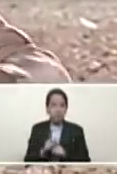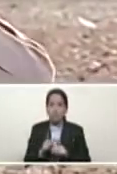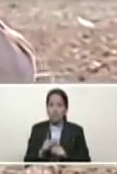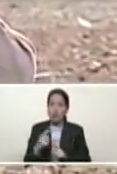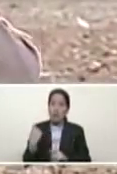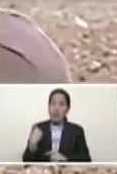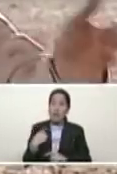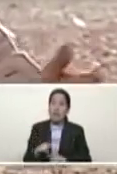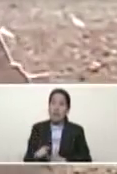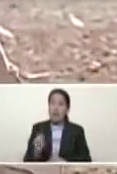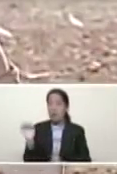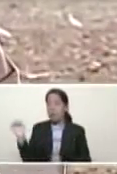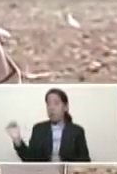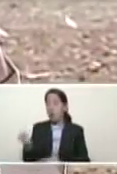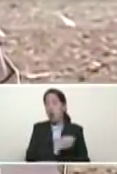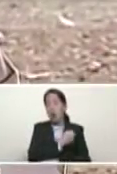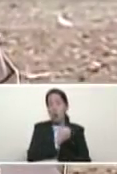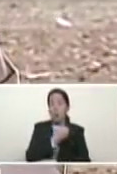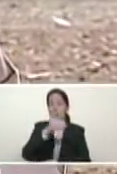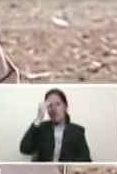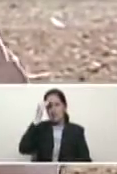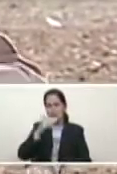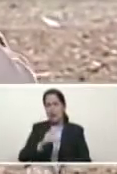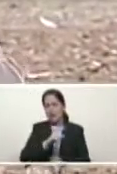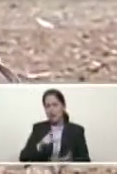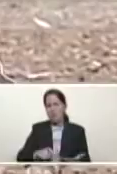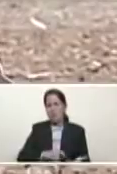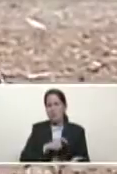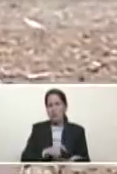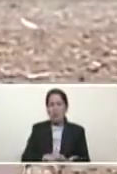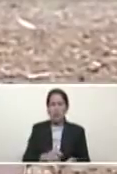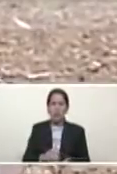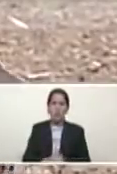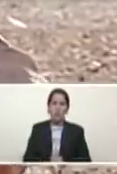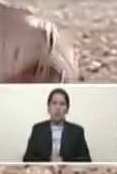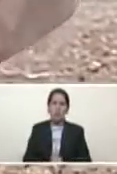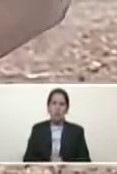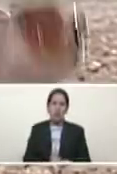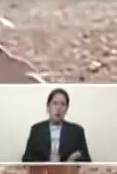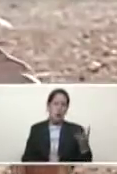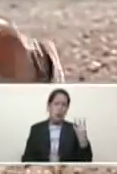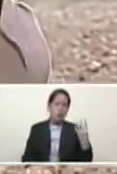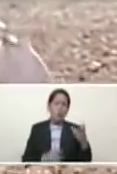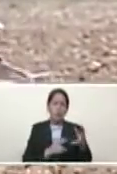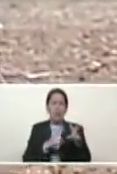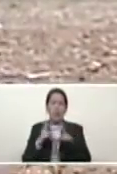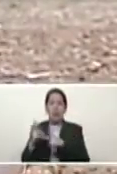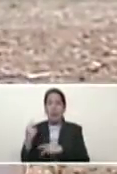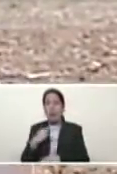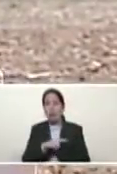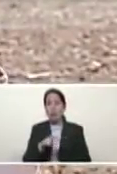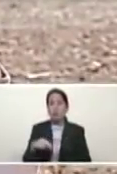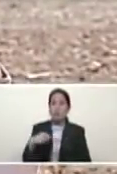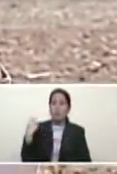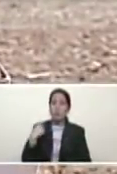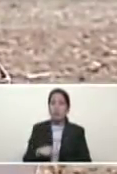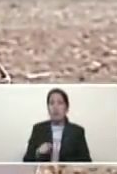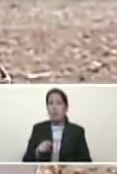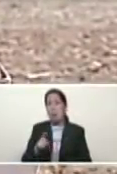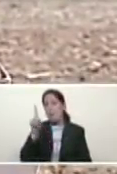Teníamos superioridad militar total. Si ellos tenían 4 ametralladoras, nosotros teníamos 1000.